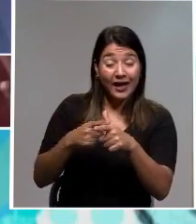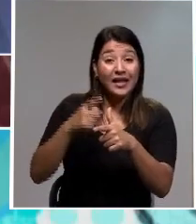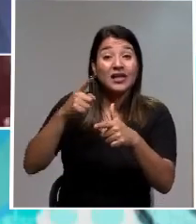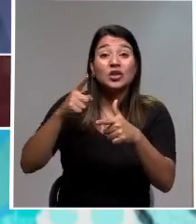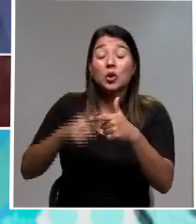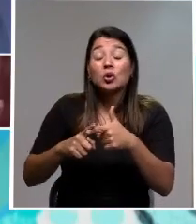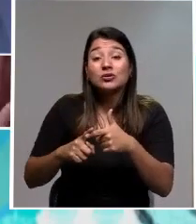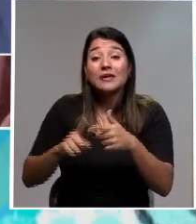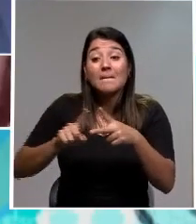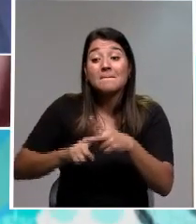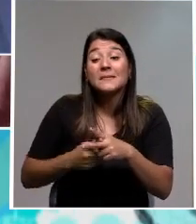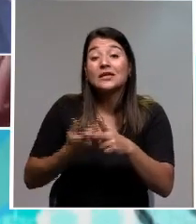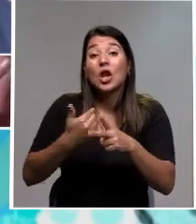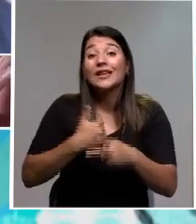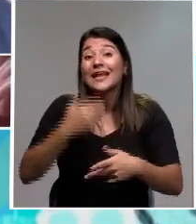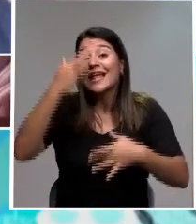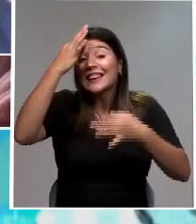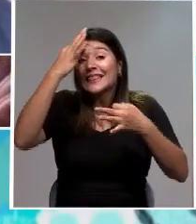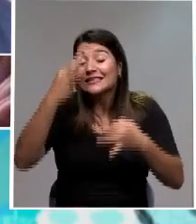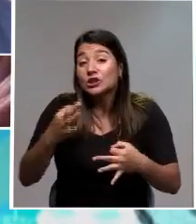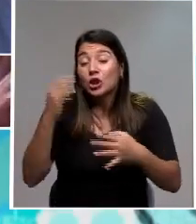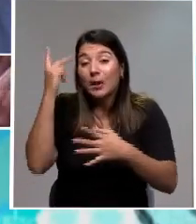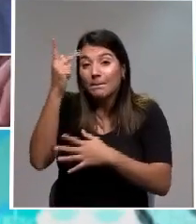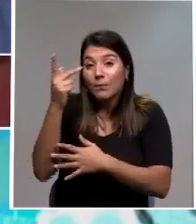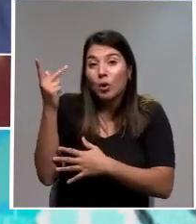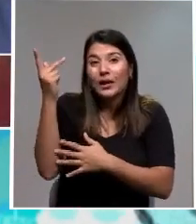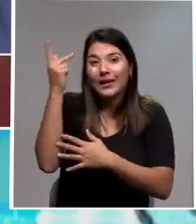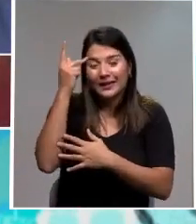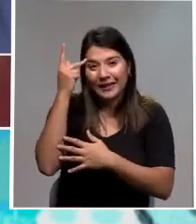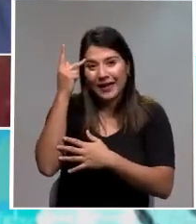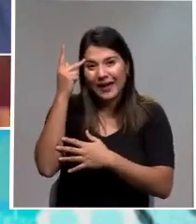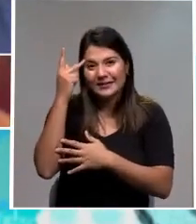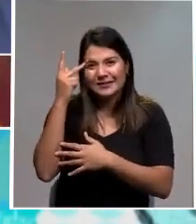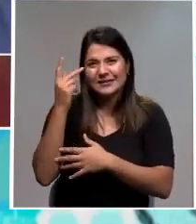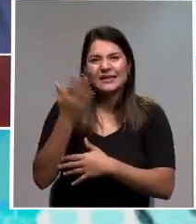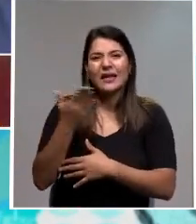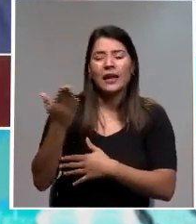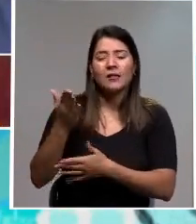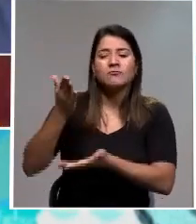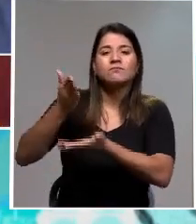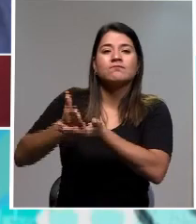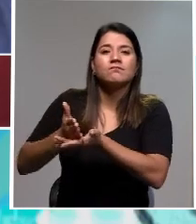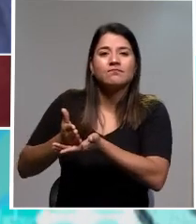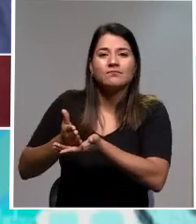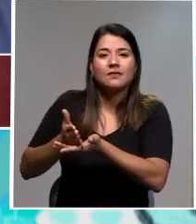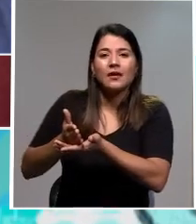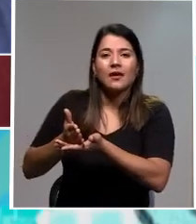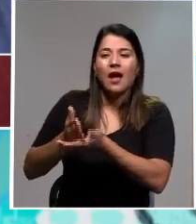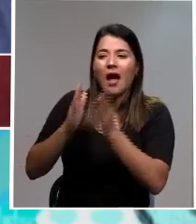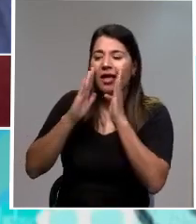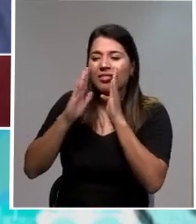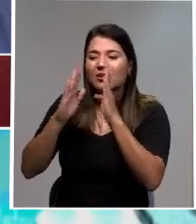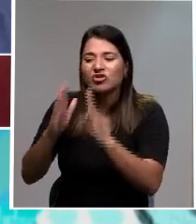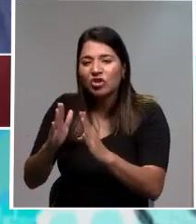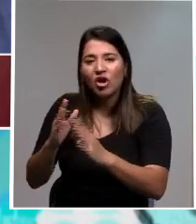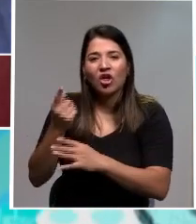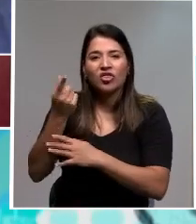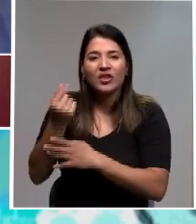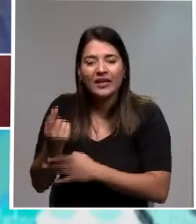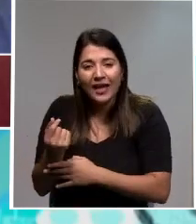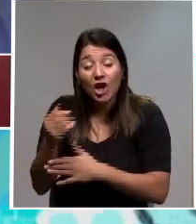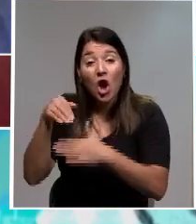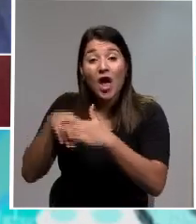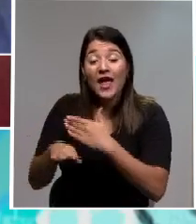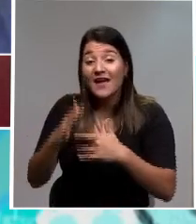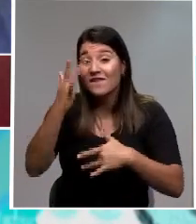tomaron decisiones políticas de dejar de invertir en la vigilancia de las enfermedades infecciosas. Cuando se